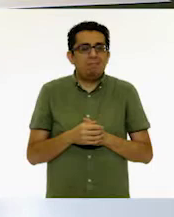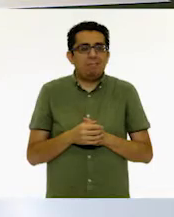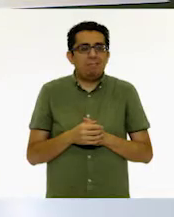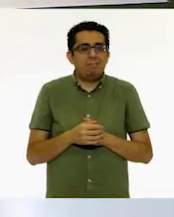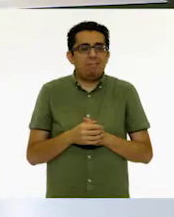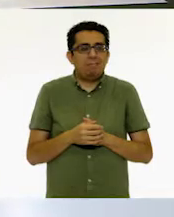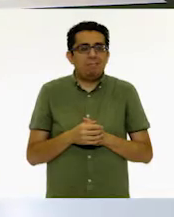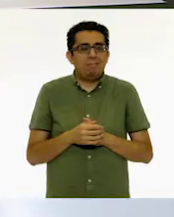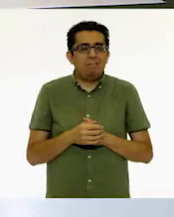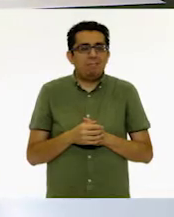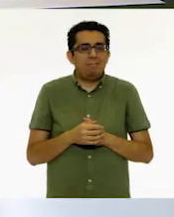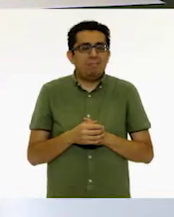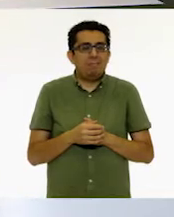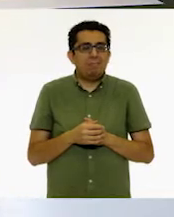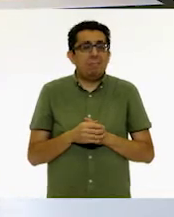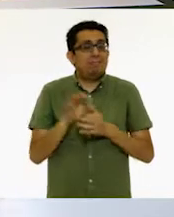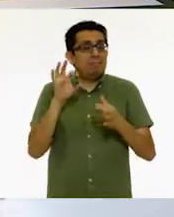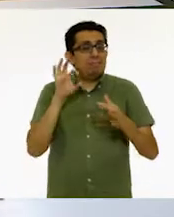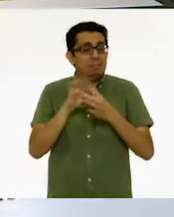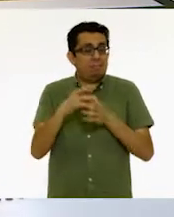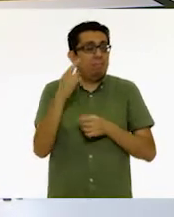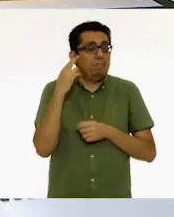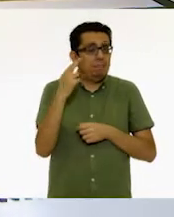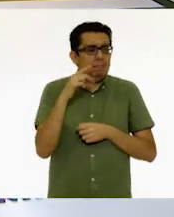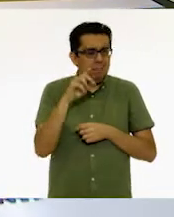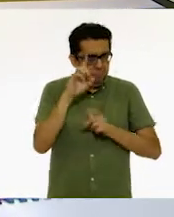dubidito, dubidito. ¿Dudas?